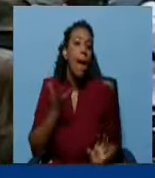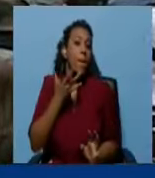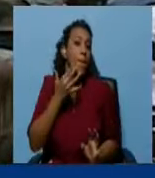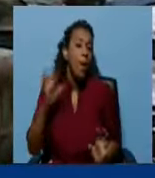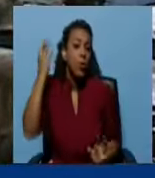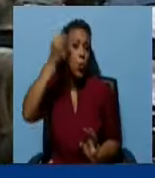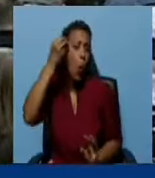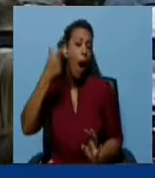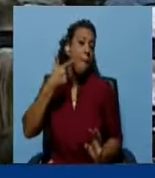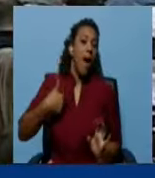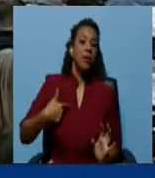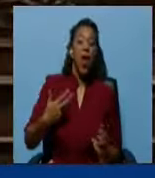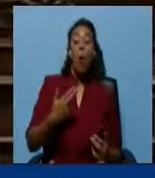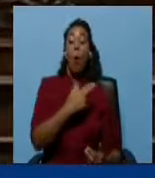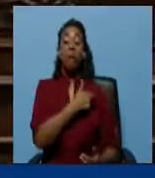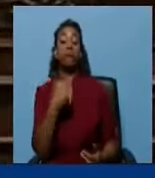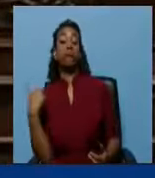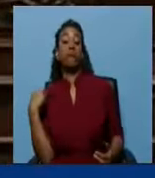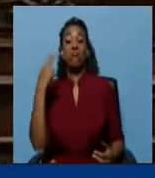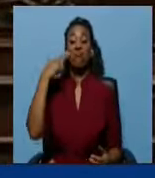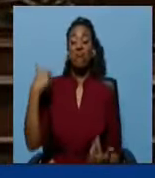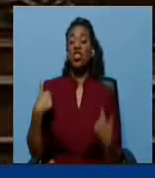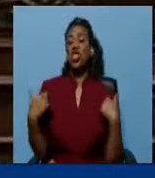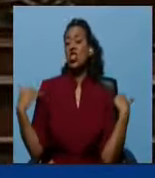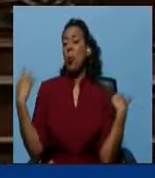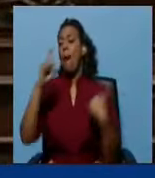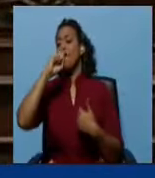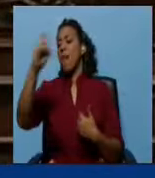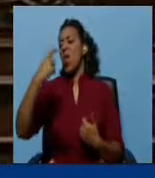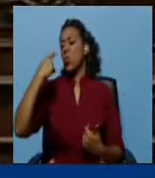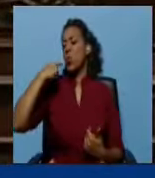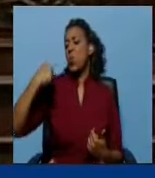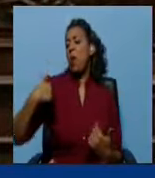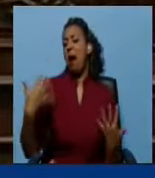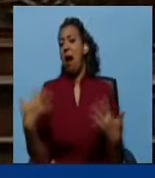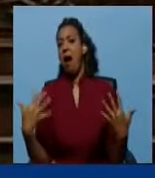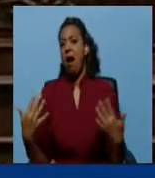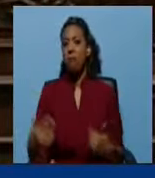Si yo de manera egocentrista y ególatra creyera